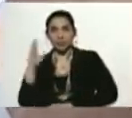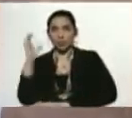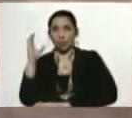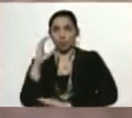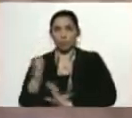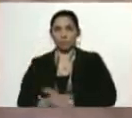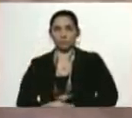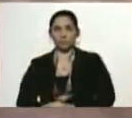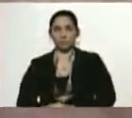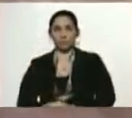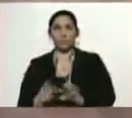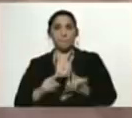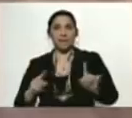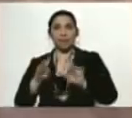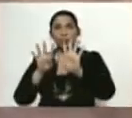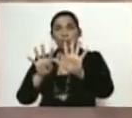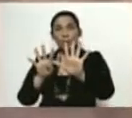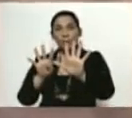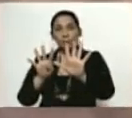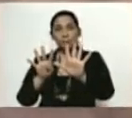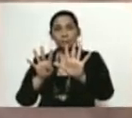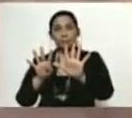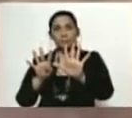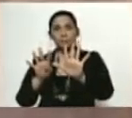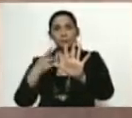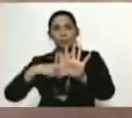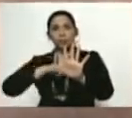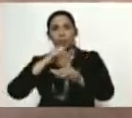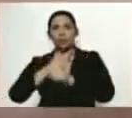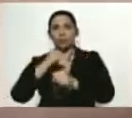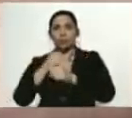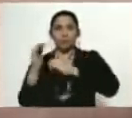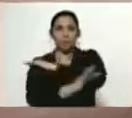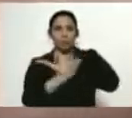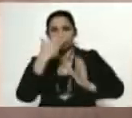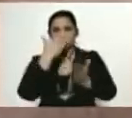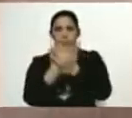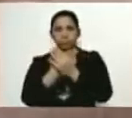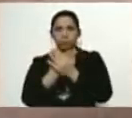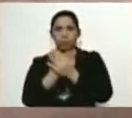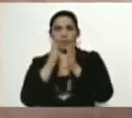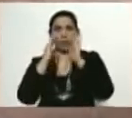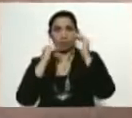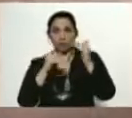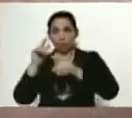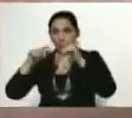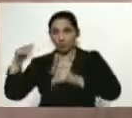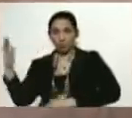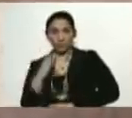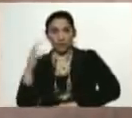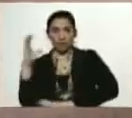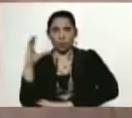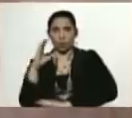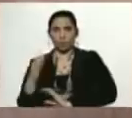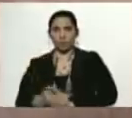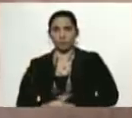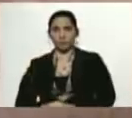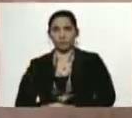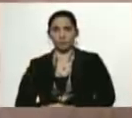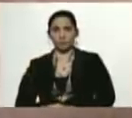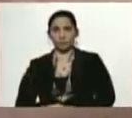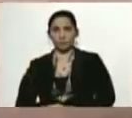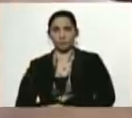Colombia, pero 9 de nuestros trabajadores en frontera atendiendo los casos que vienen de Colombia, pues